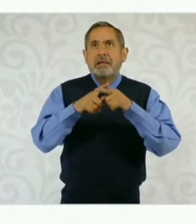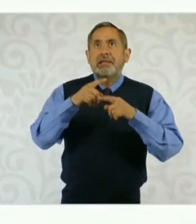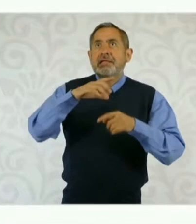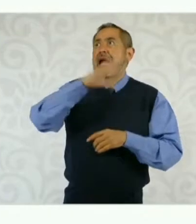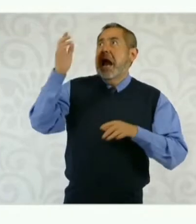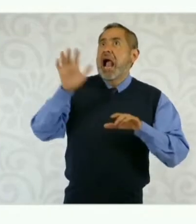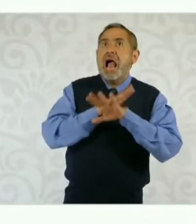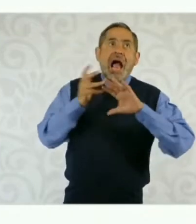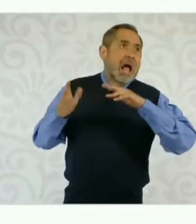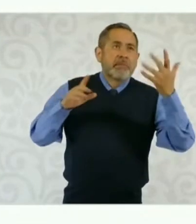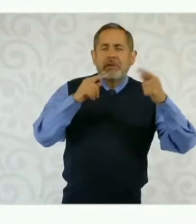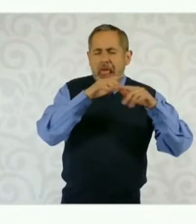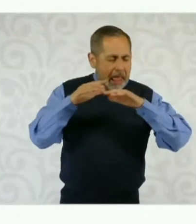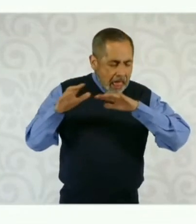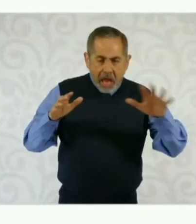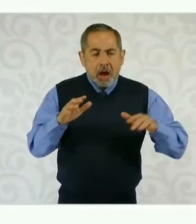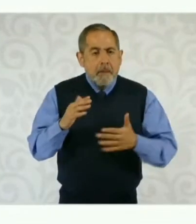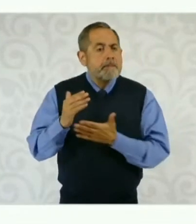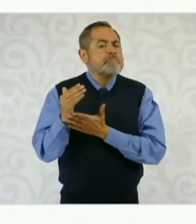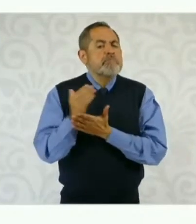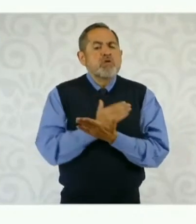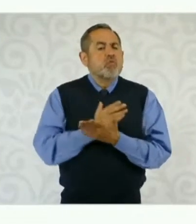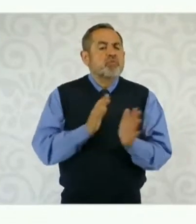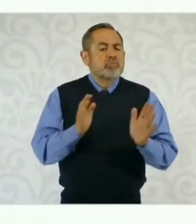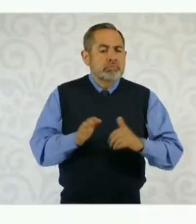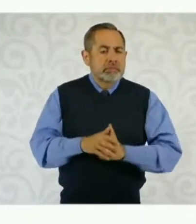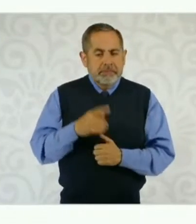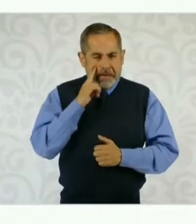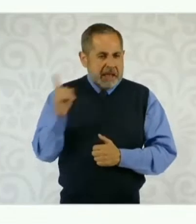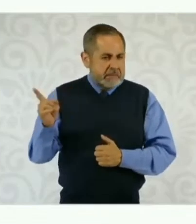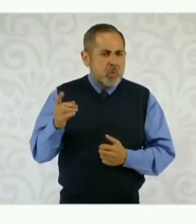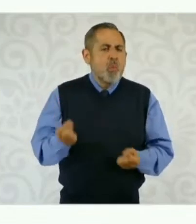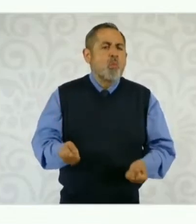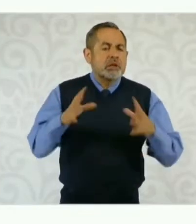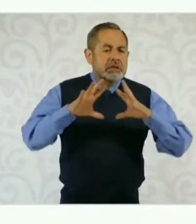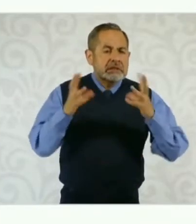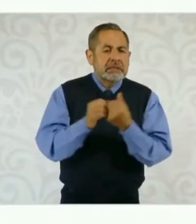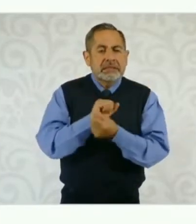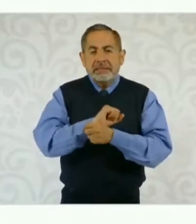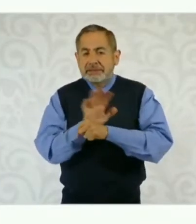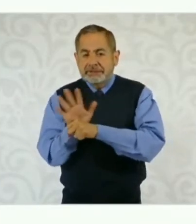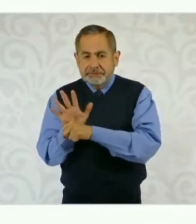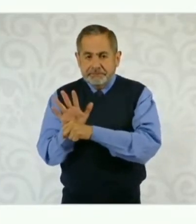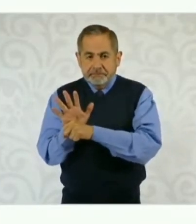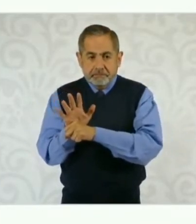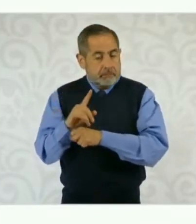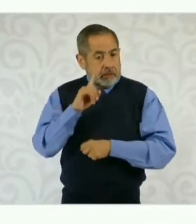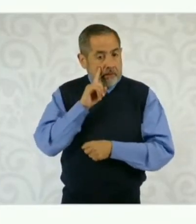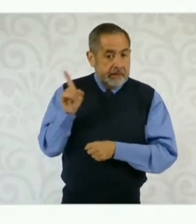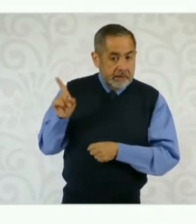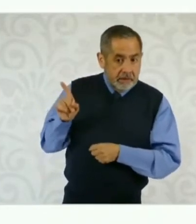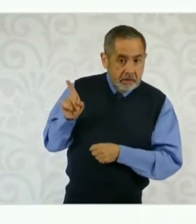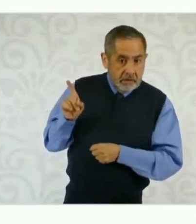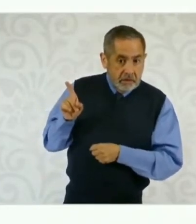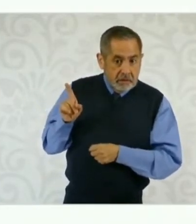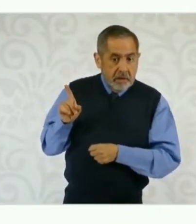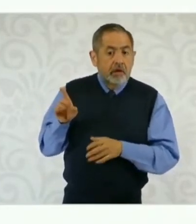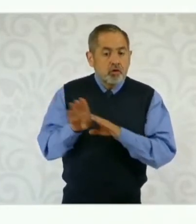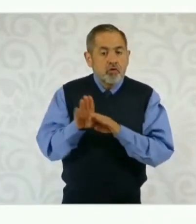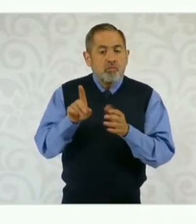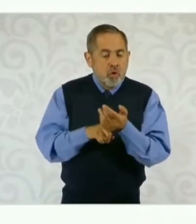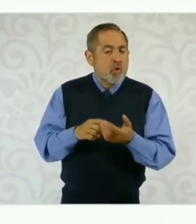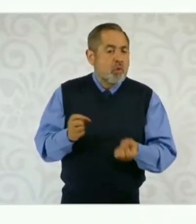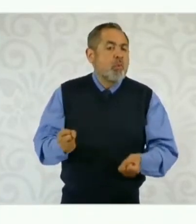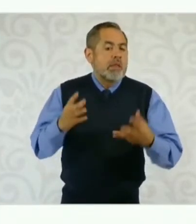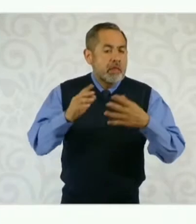ha resultado, me pasa la siguiente diapositiva, por favor, vean el comportamiento que hemos tenido